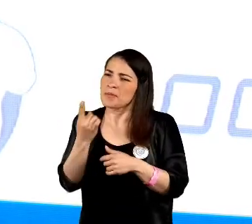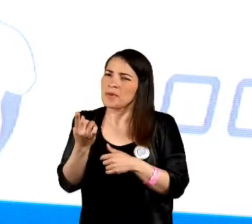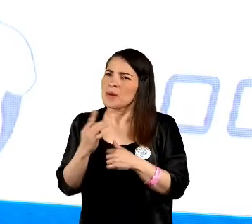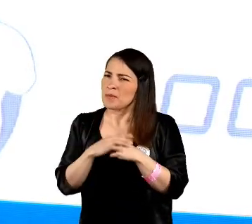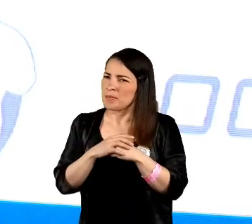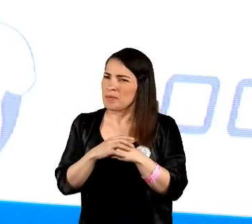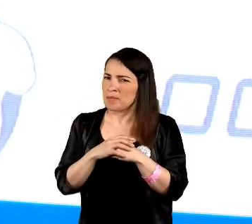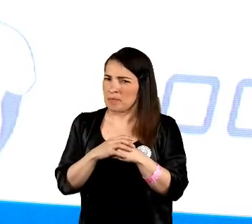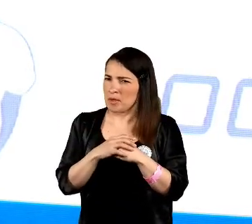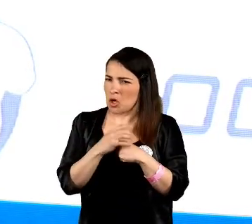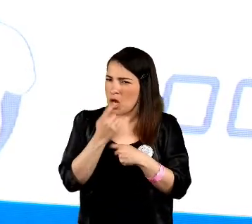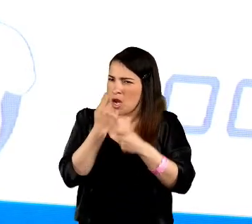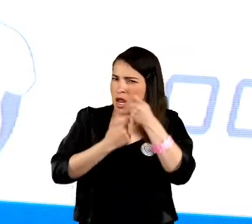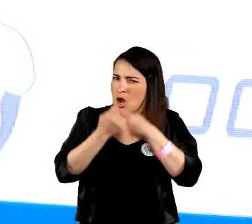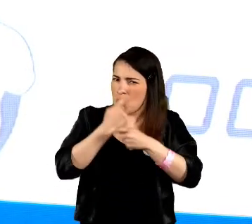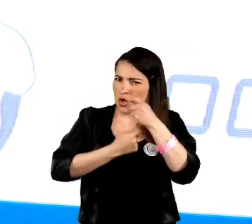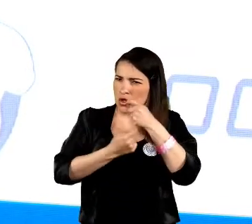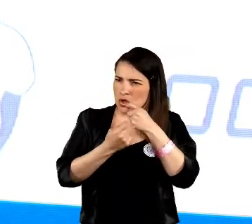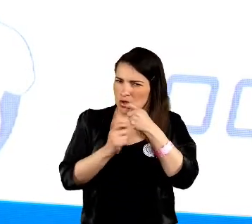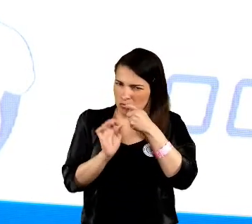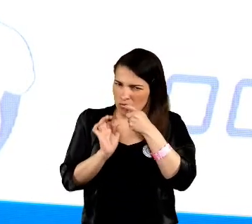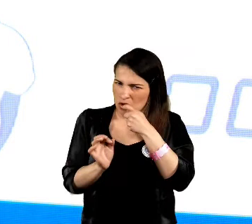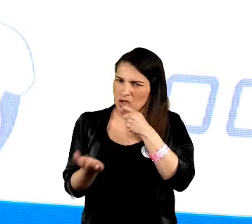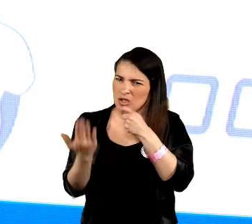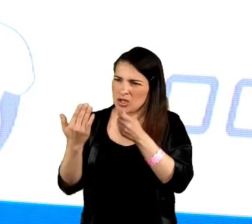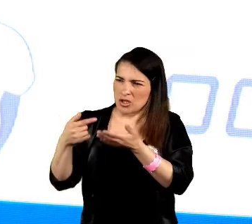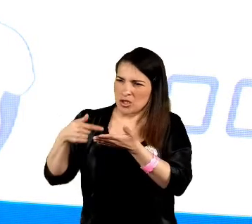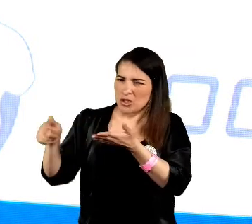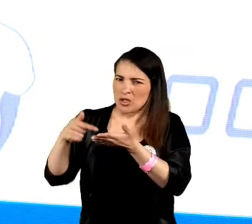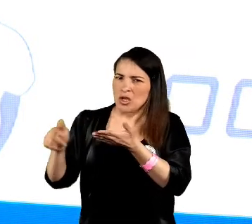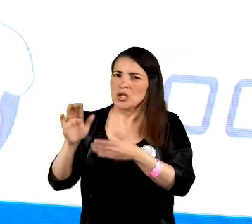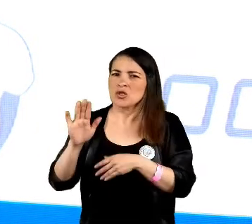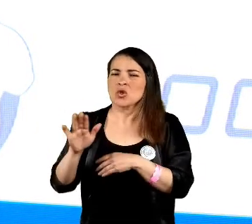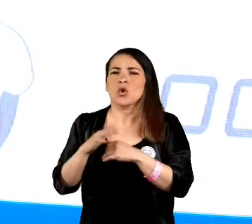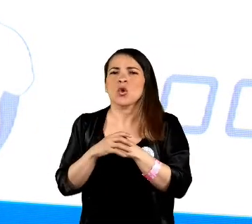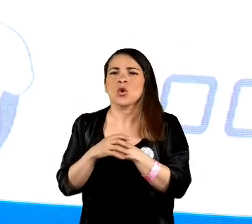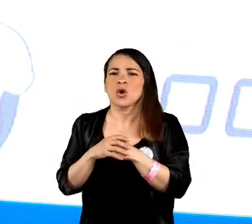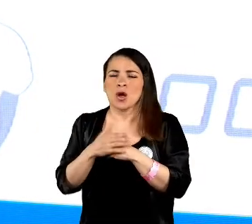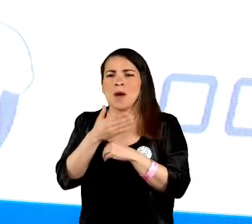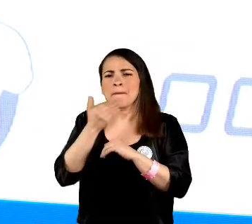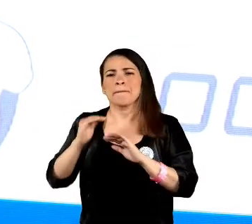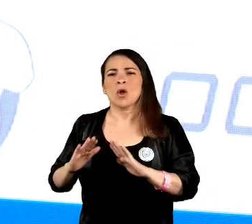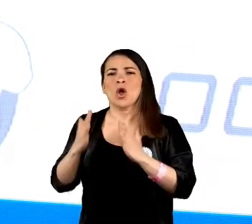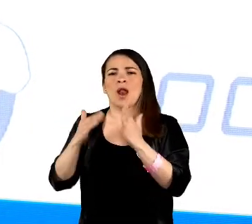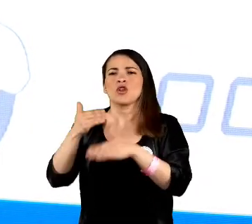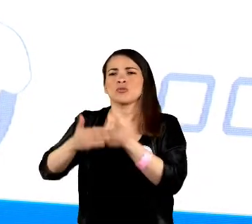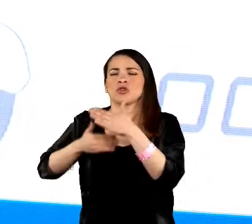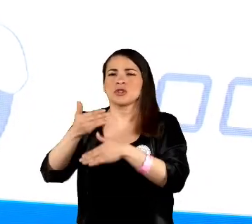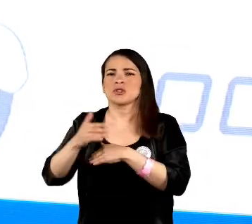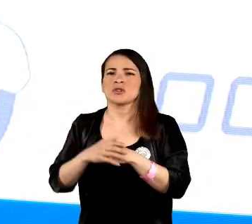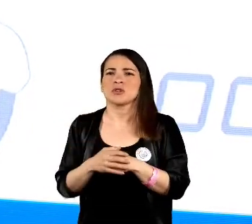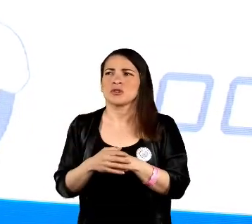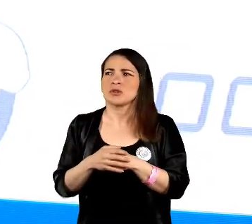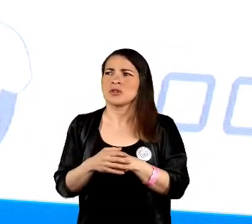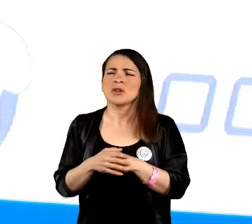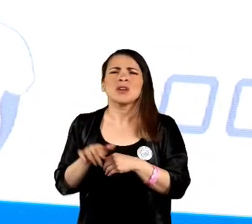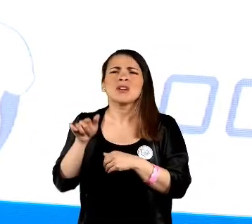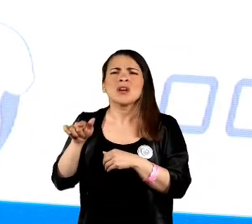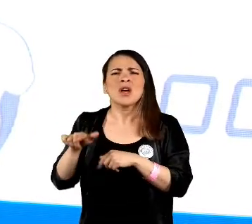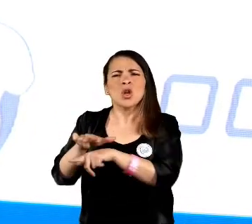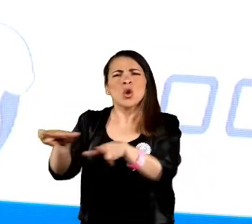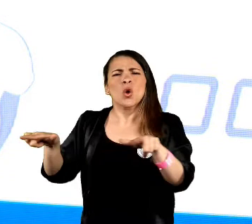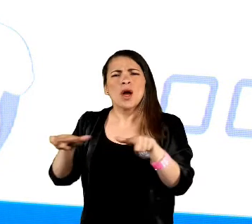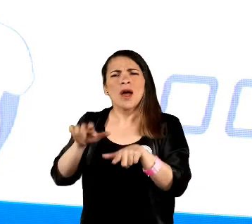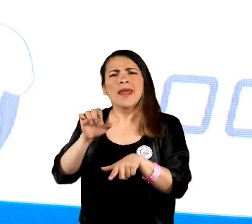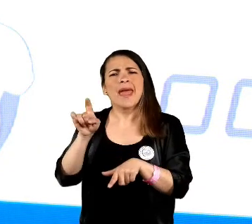para el negocio adquirir este estudio para el proceso de internalización y mejorar los procesos Qué haces ese estudio